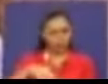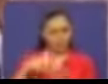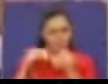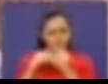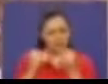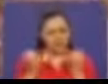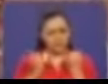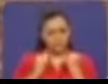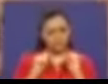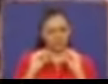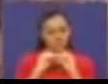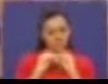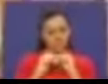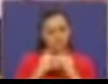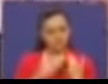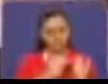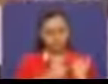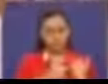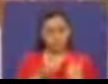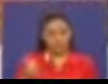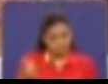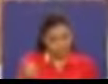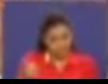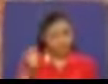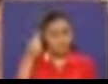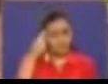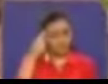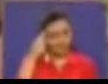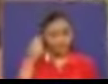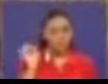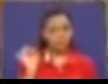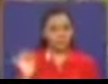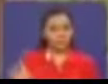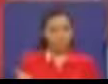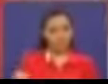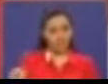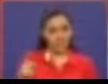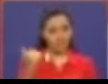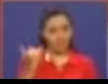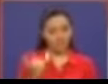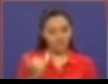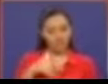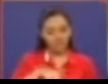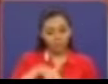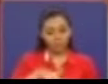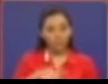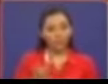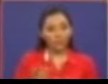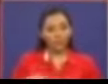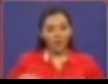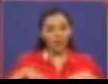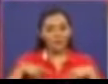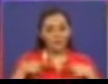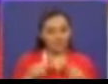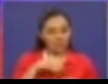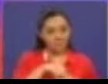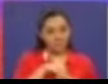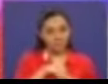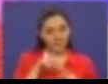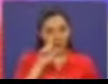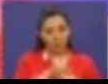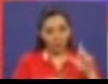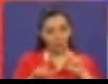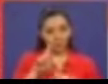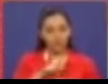mucho esfuerzo, con mucha entrega. Son privilegiados. Estudian ciencia de la vida en el laboratorio natural más grande del planeta,